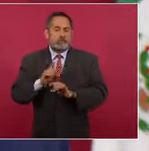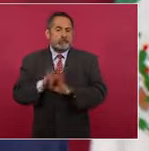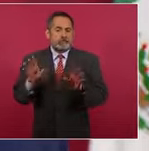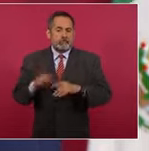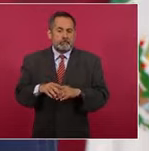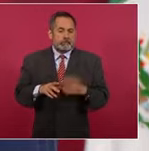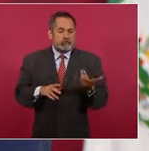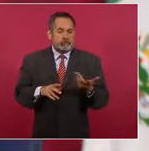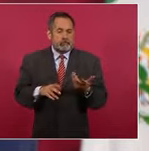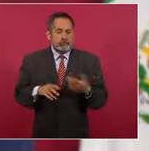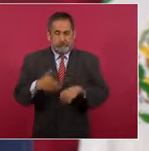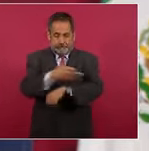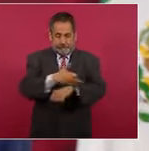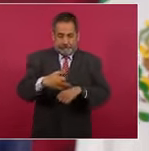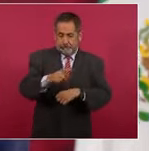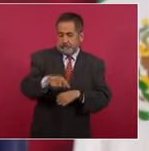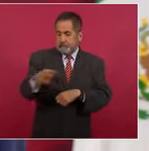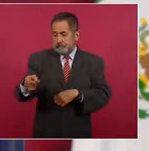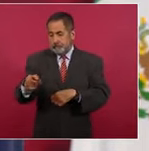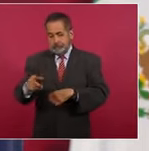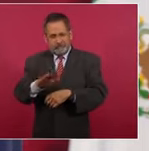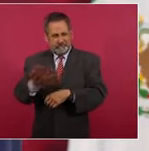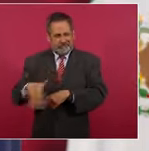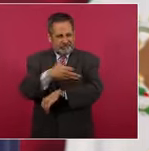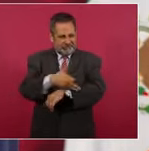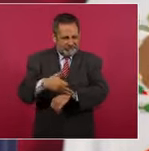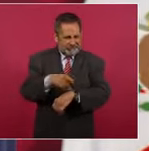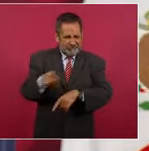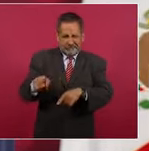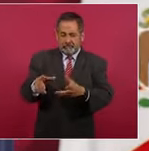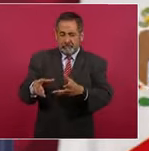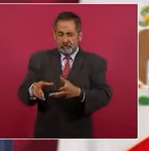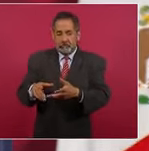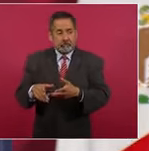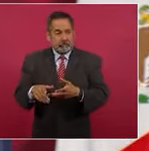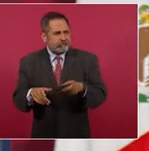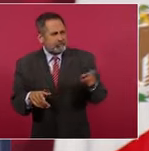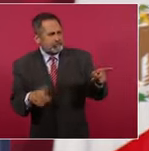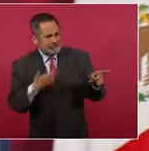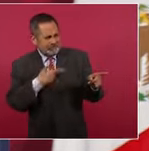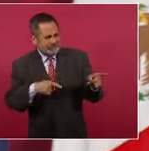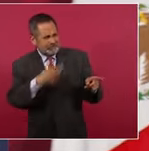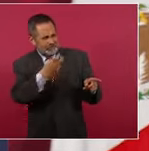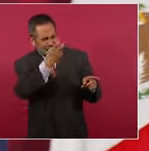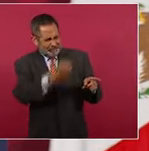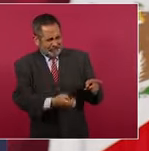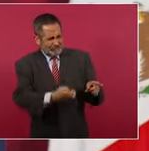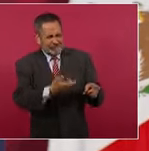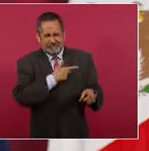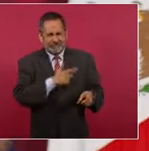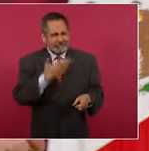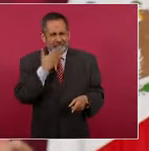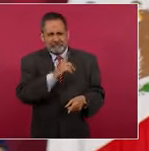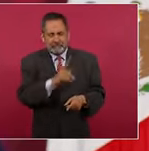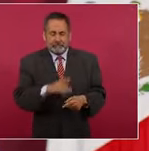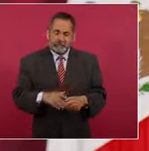a los familiares de las víctimas. Pero